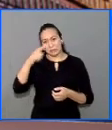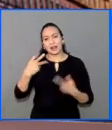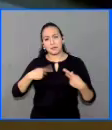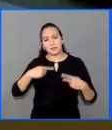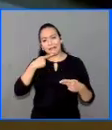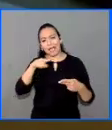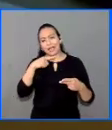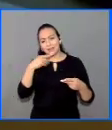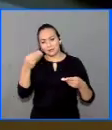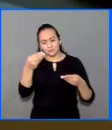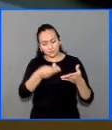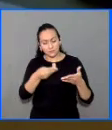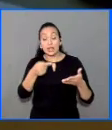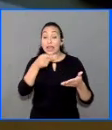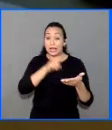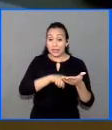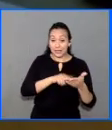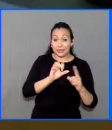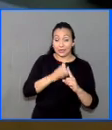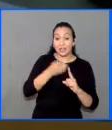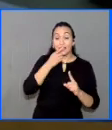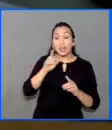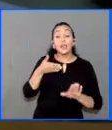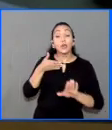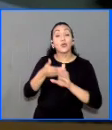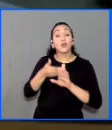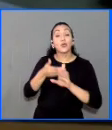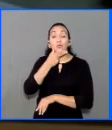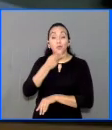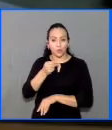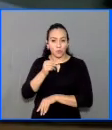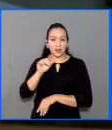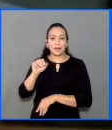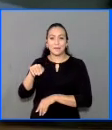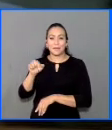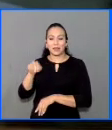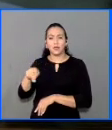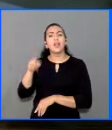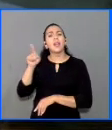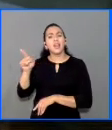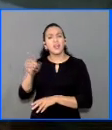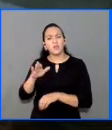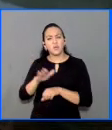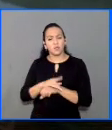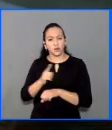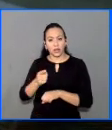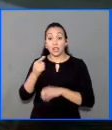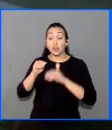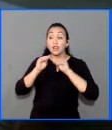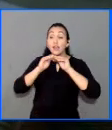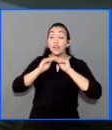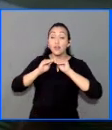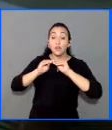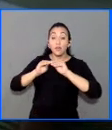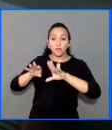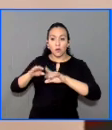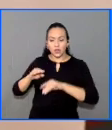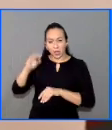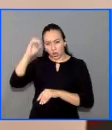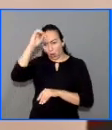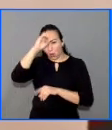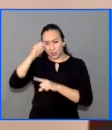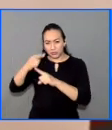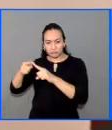contra del ciudadano Manuel Pedrero Solís, derivado de la presunta difusión de un sondeo de opinión que, a decir del